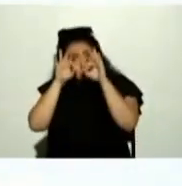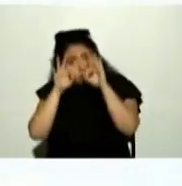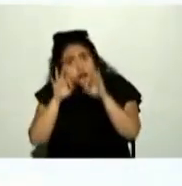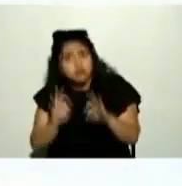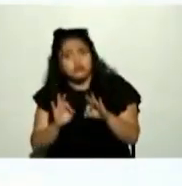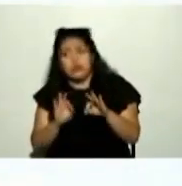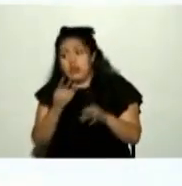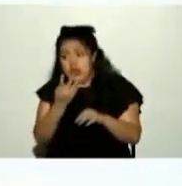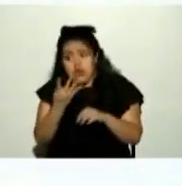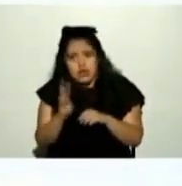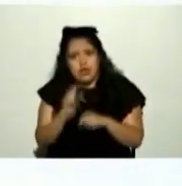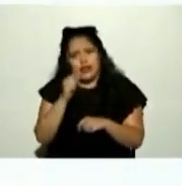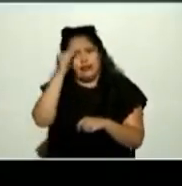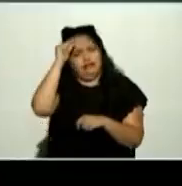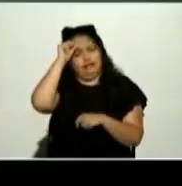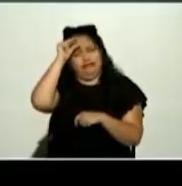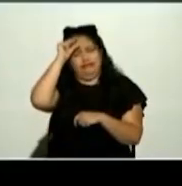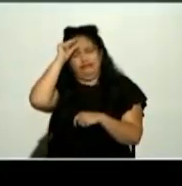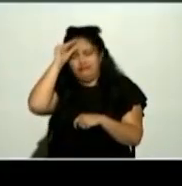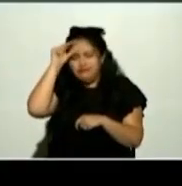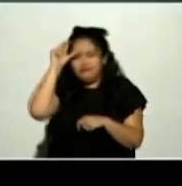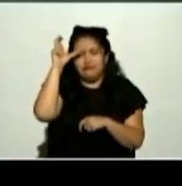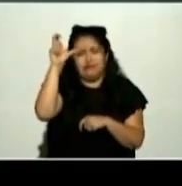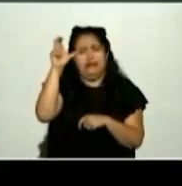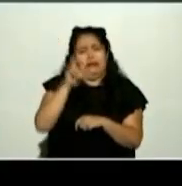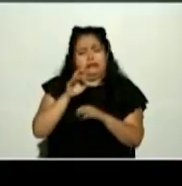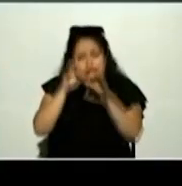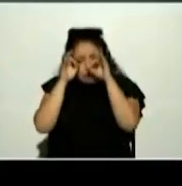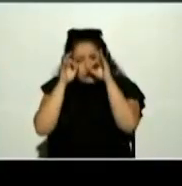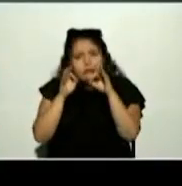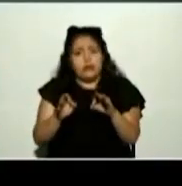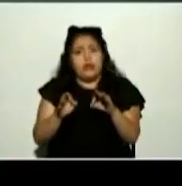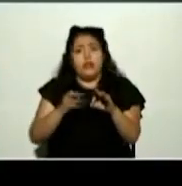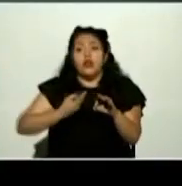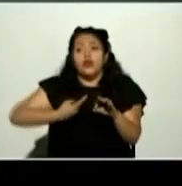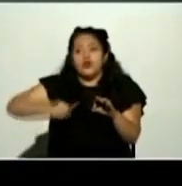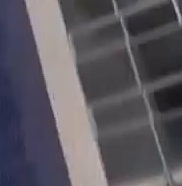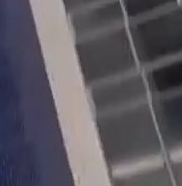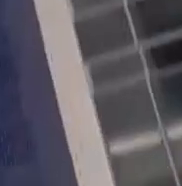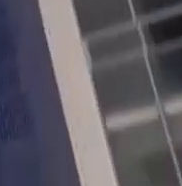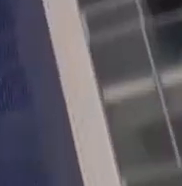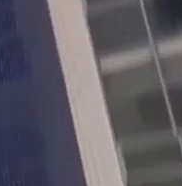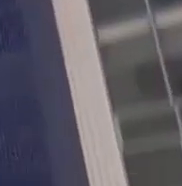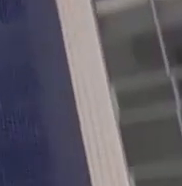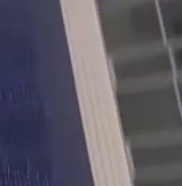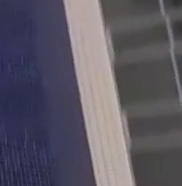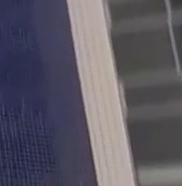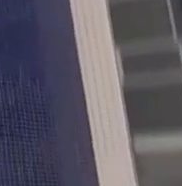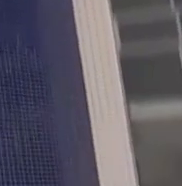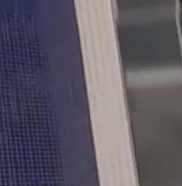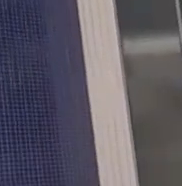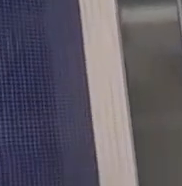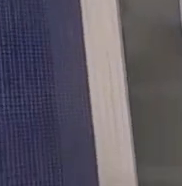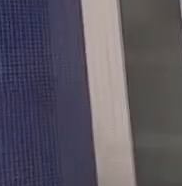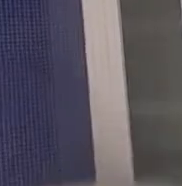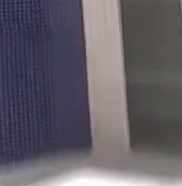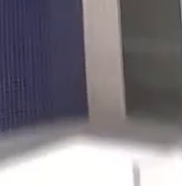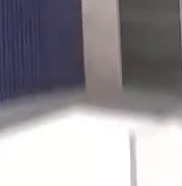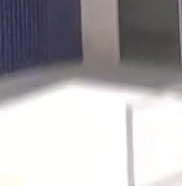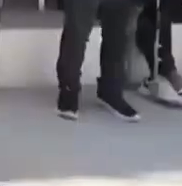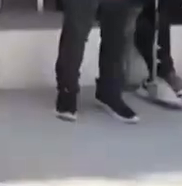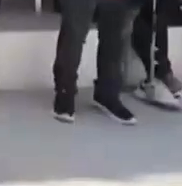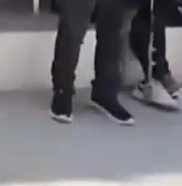comunidad es también el de nuestra sociedad uno de los logros más destacados del